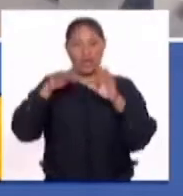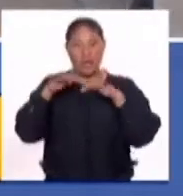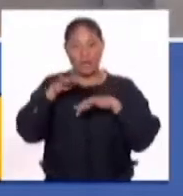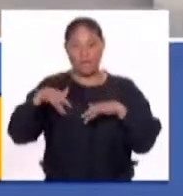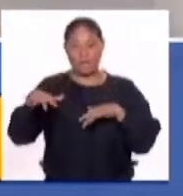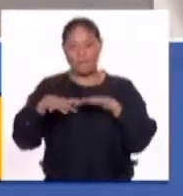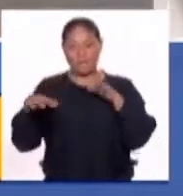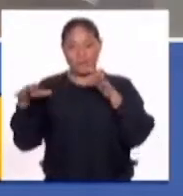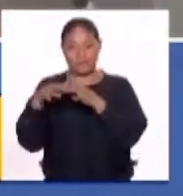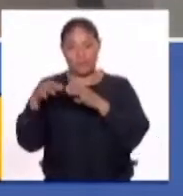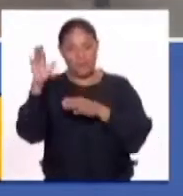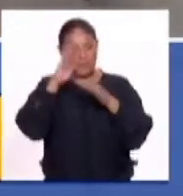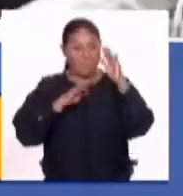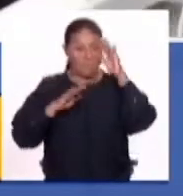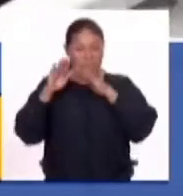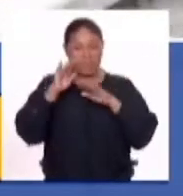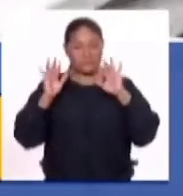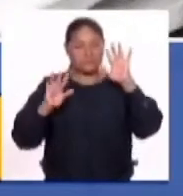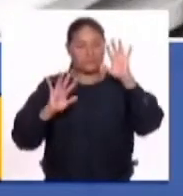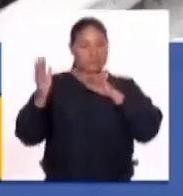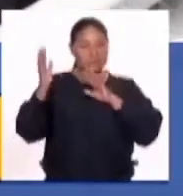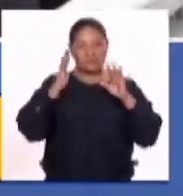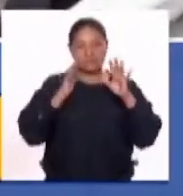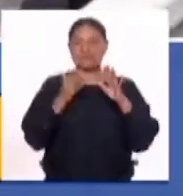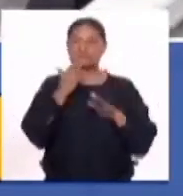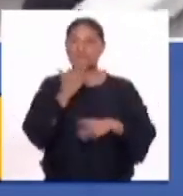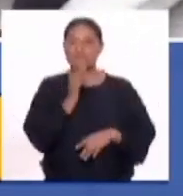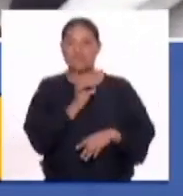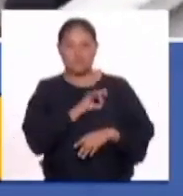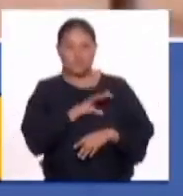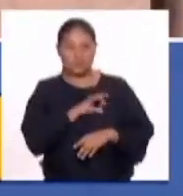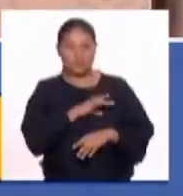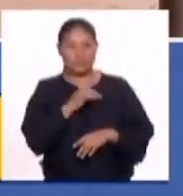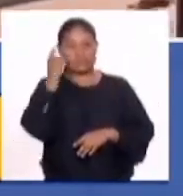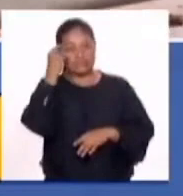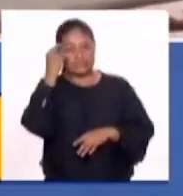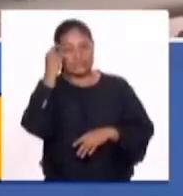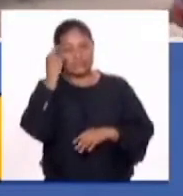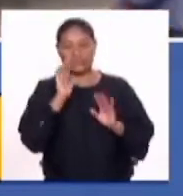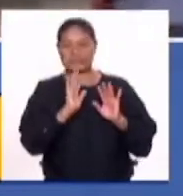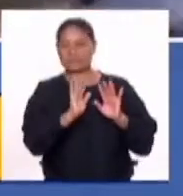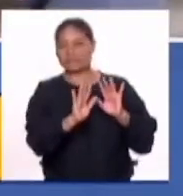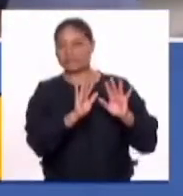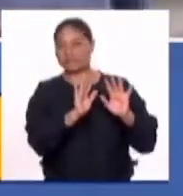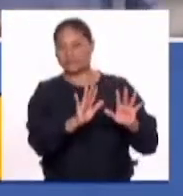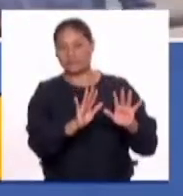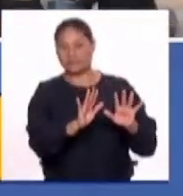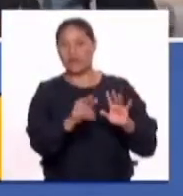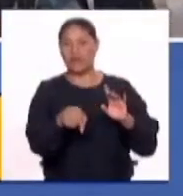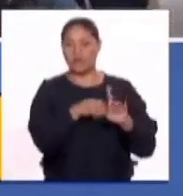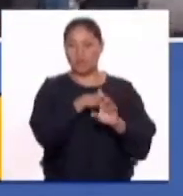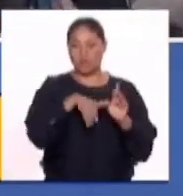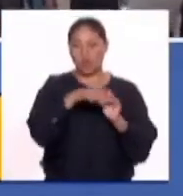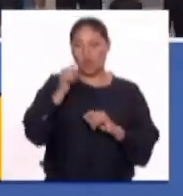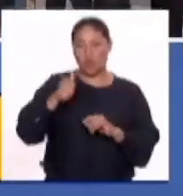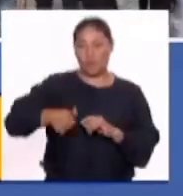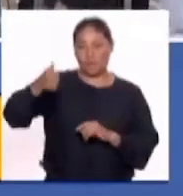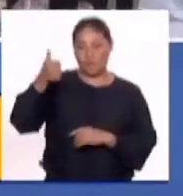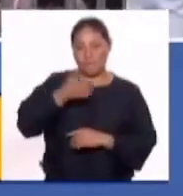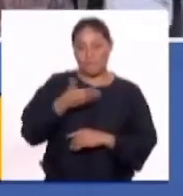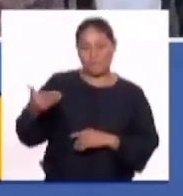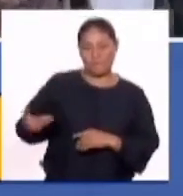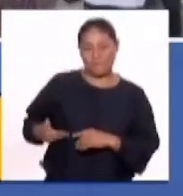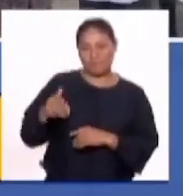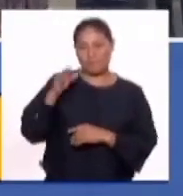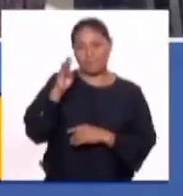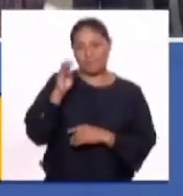mayor preocupación por parte de la sociedad chilena, naturalmente, y en consecuencia, Jorge, el presidente Boric, en uso legítimo de